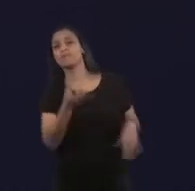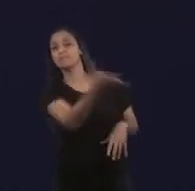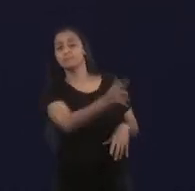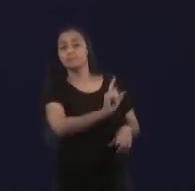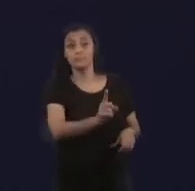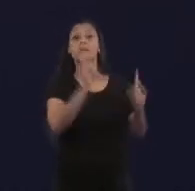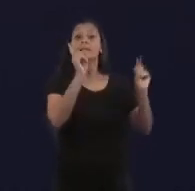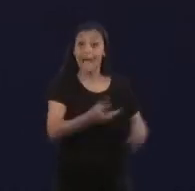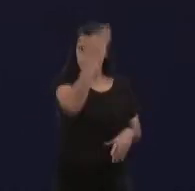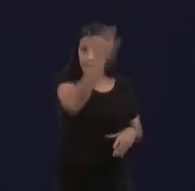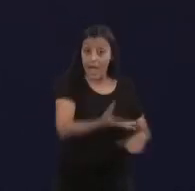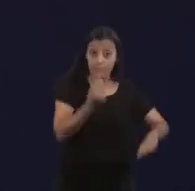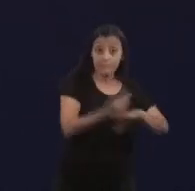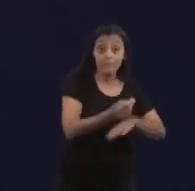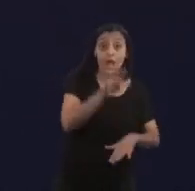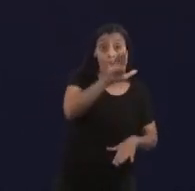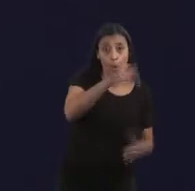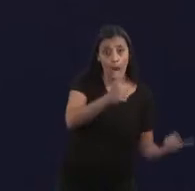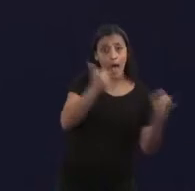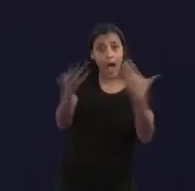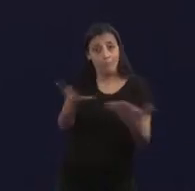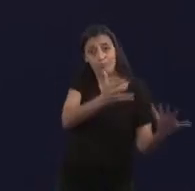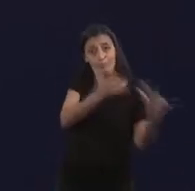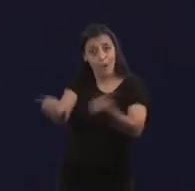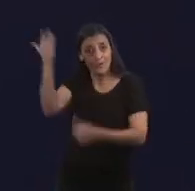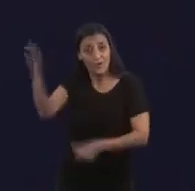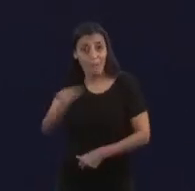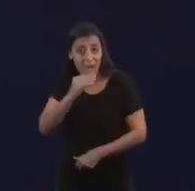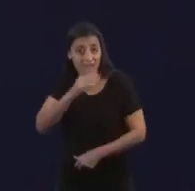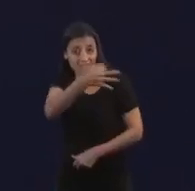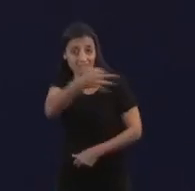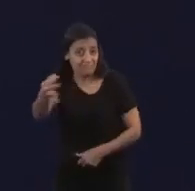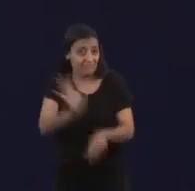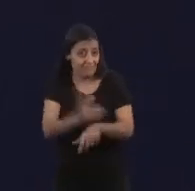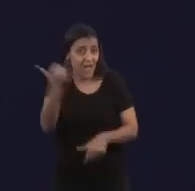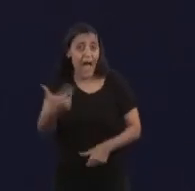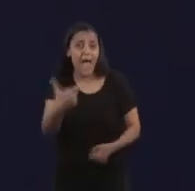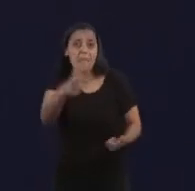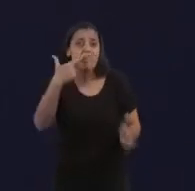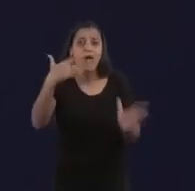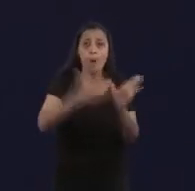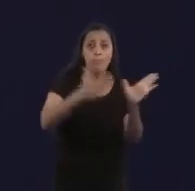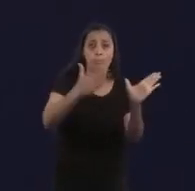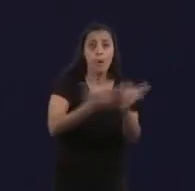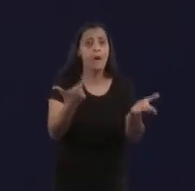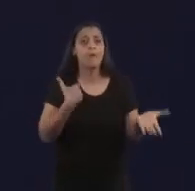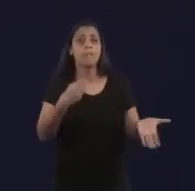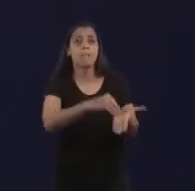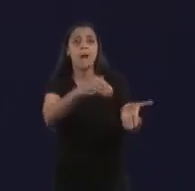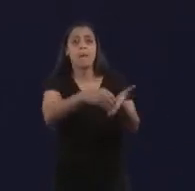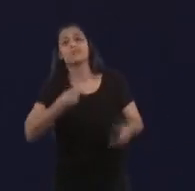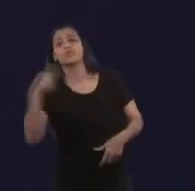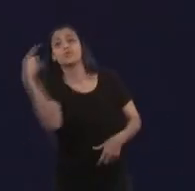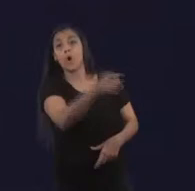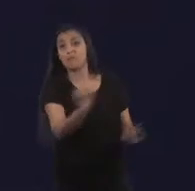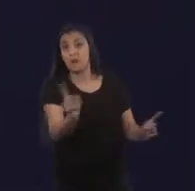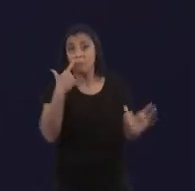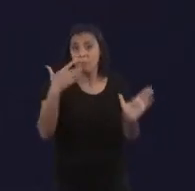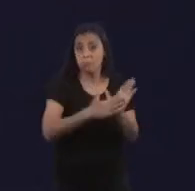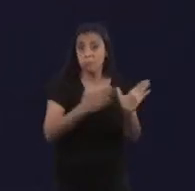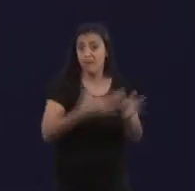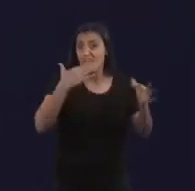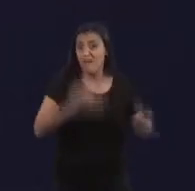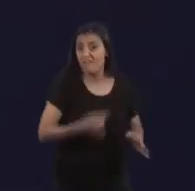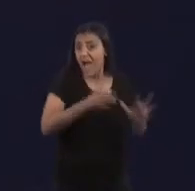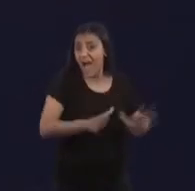es cierto, digamos, hay videos, audios, digamos, no hay mucho para no que lo acusa, digamos, simplemente describe una